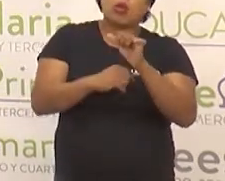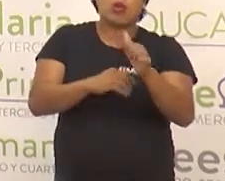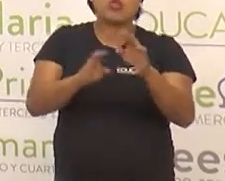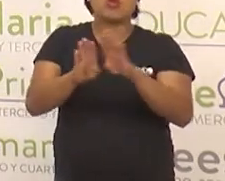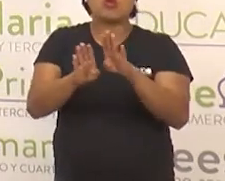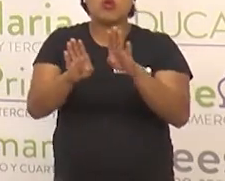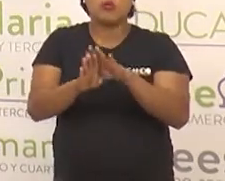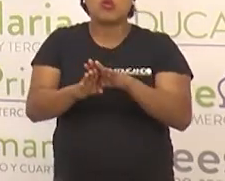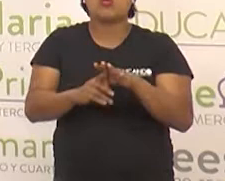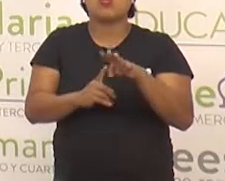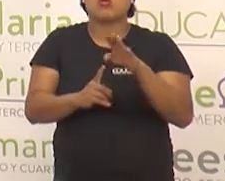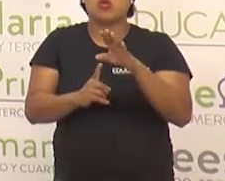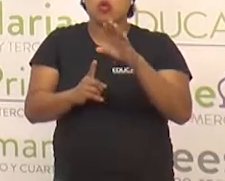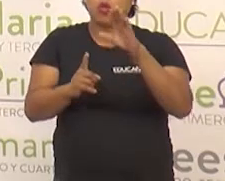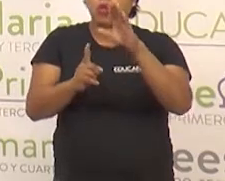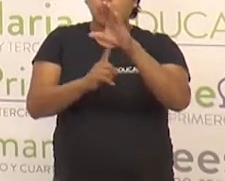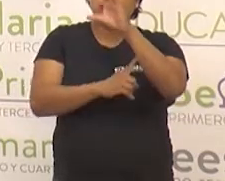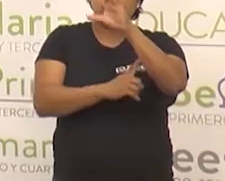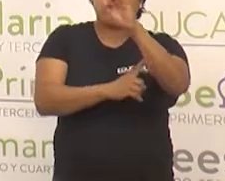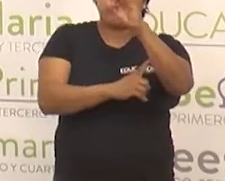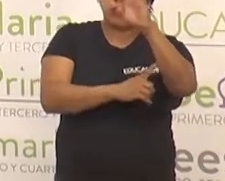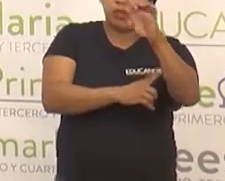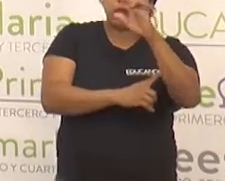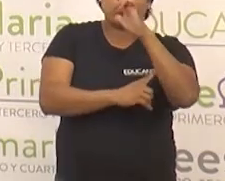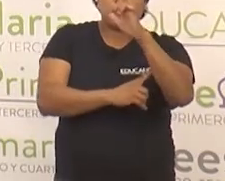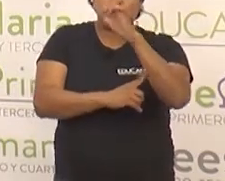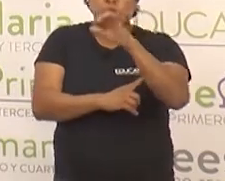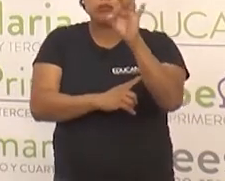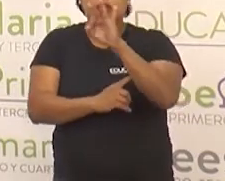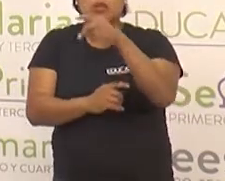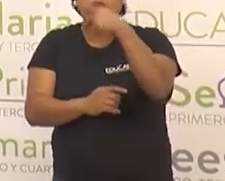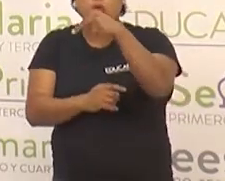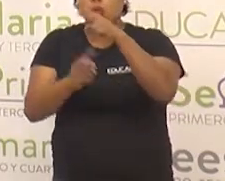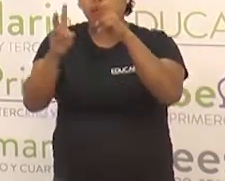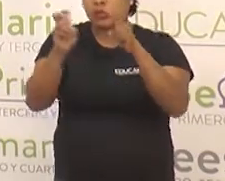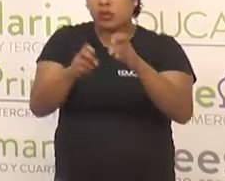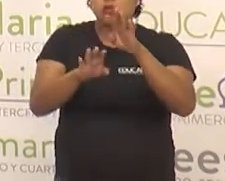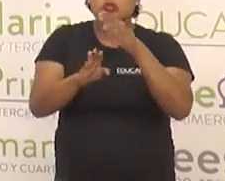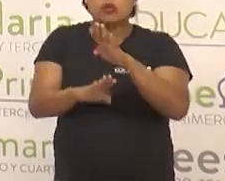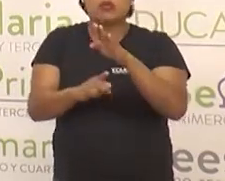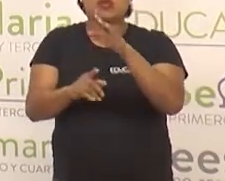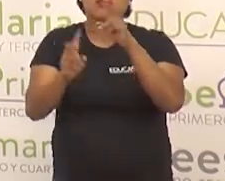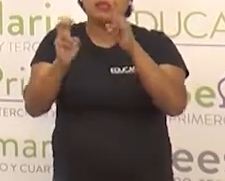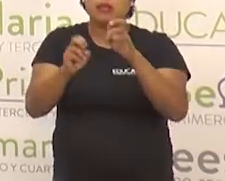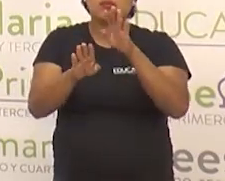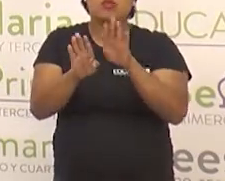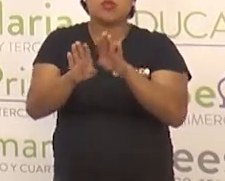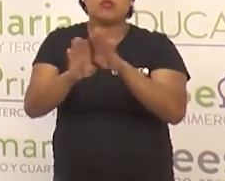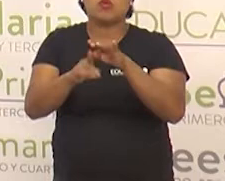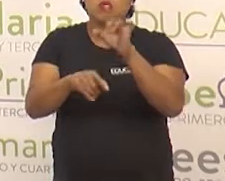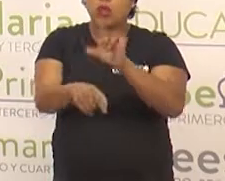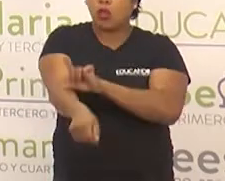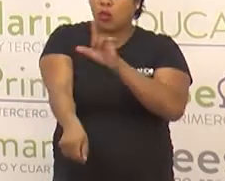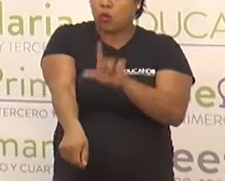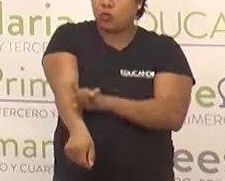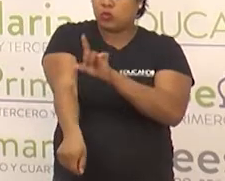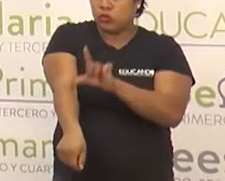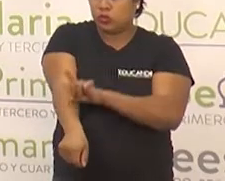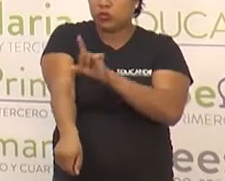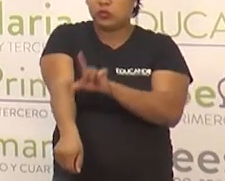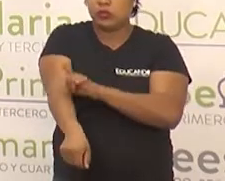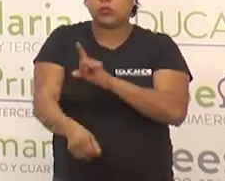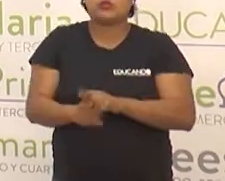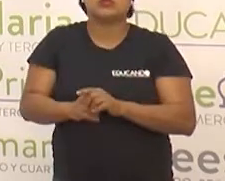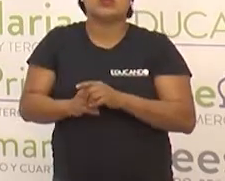otra como la Comisión Federal de Electricidad. Si tu investigación o tu tema a investigar tiene que ver